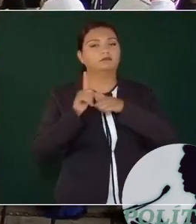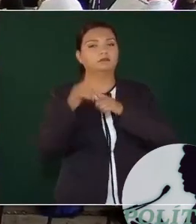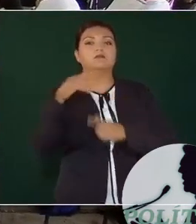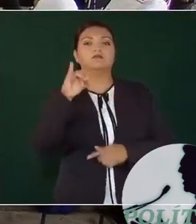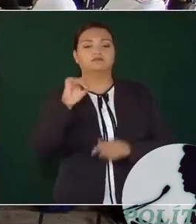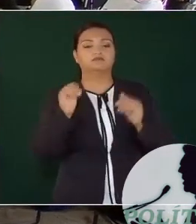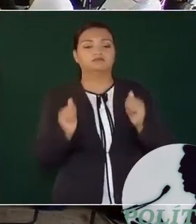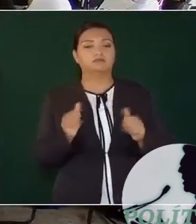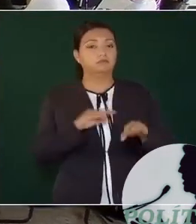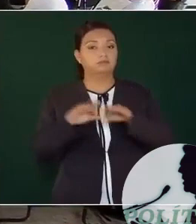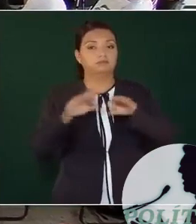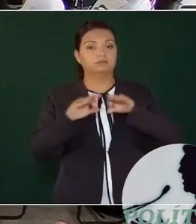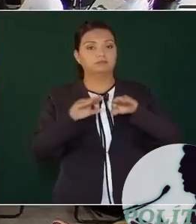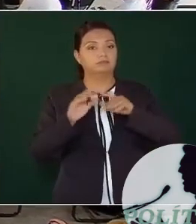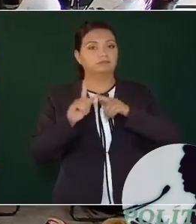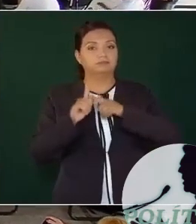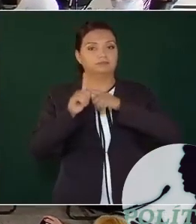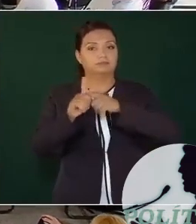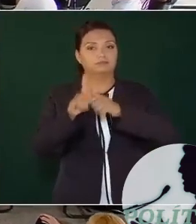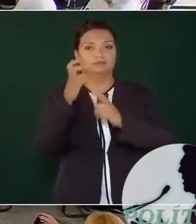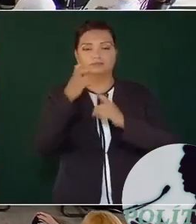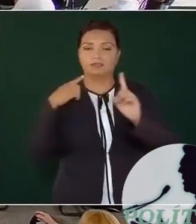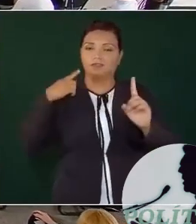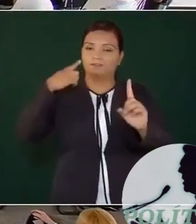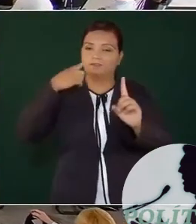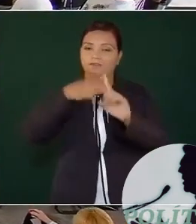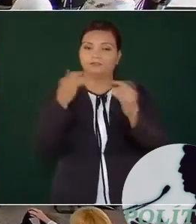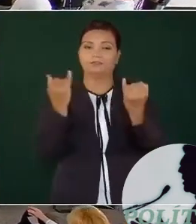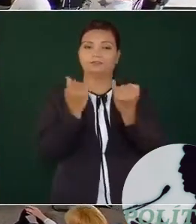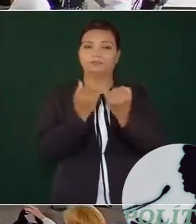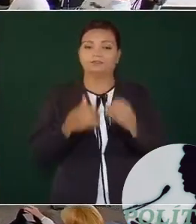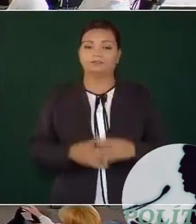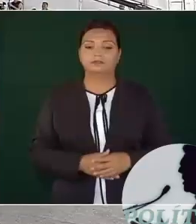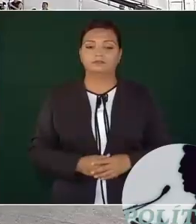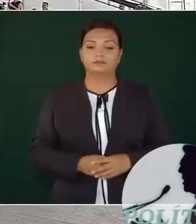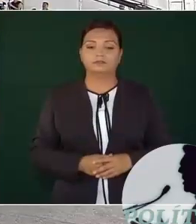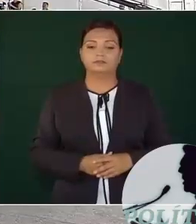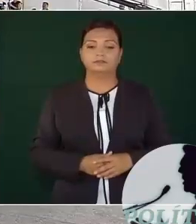estamos trabajando en ese propósito.